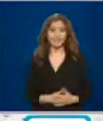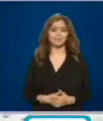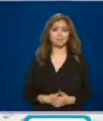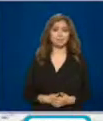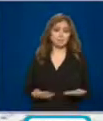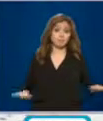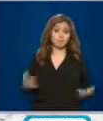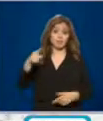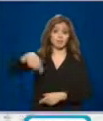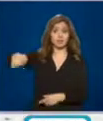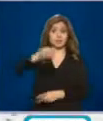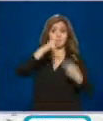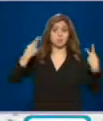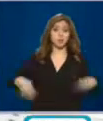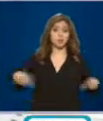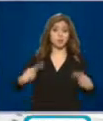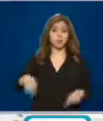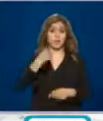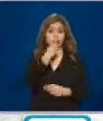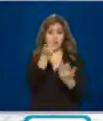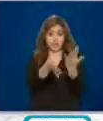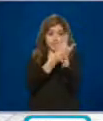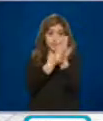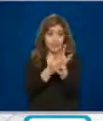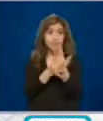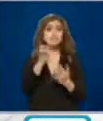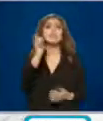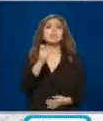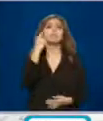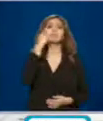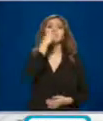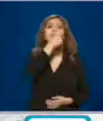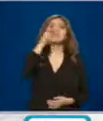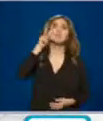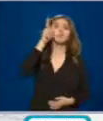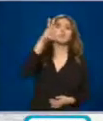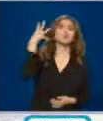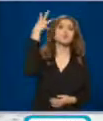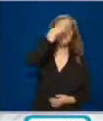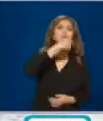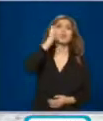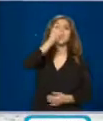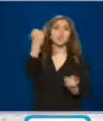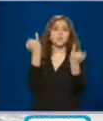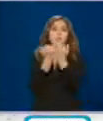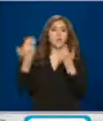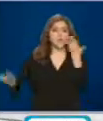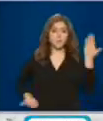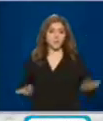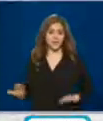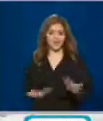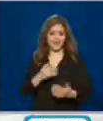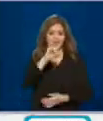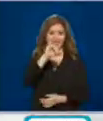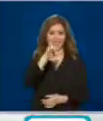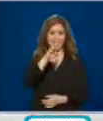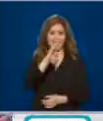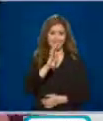porque como dicen por allí, ahí hay ojitos pajaritos, pero qué bonito es bailar el jarabe tapatío. Ahí nos